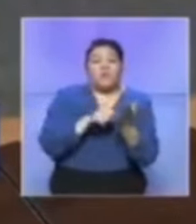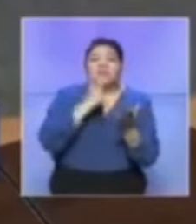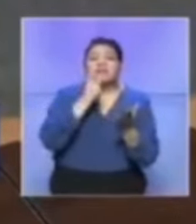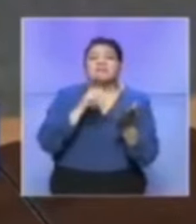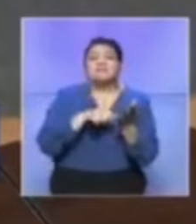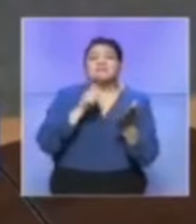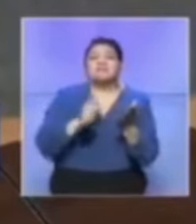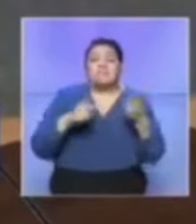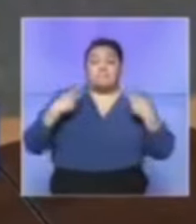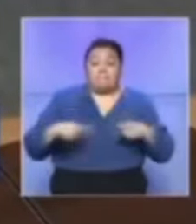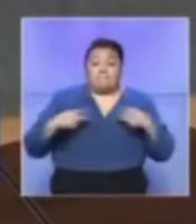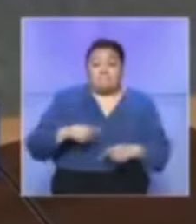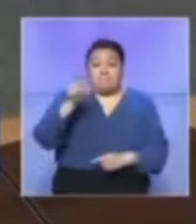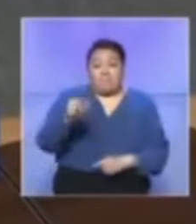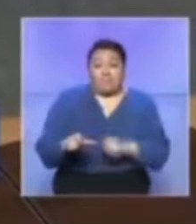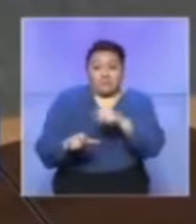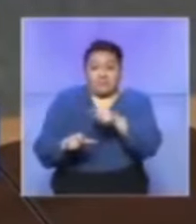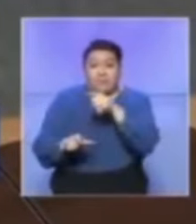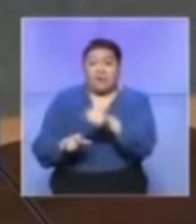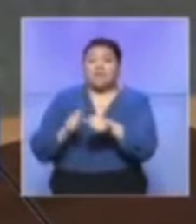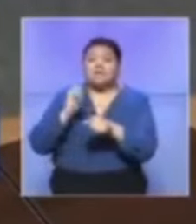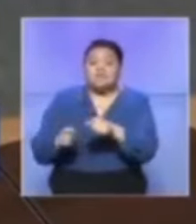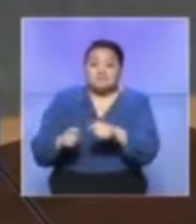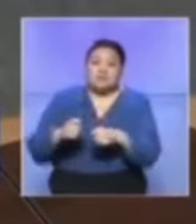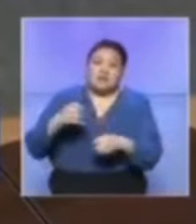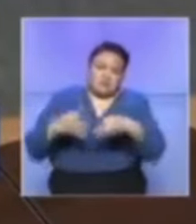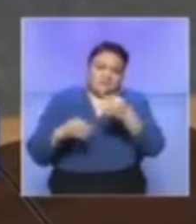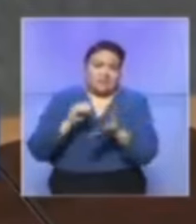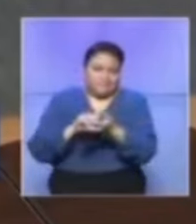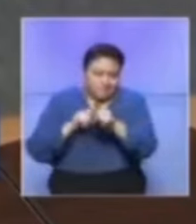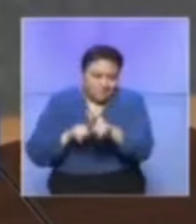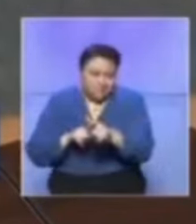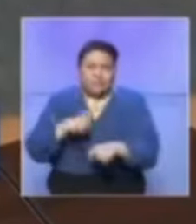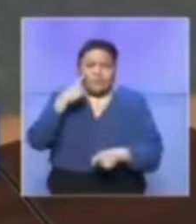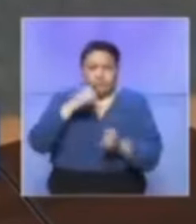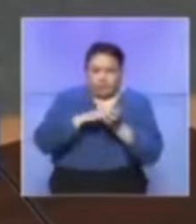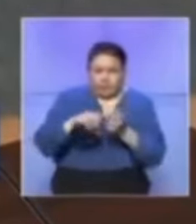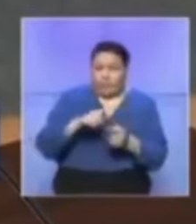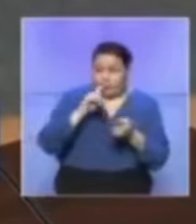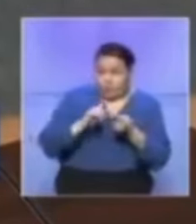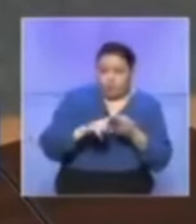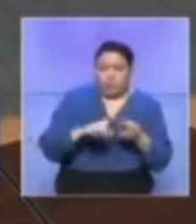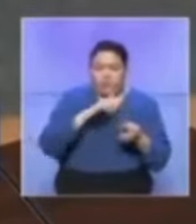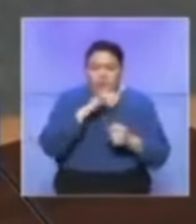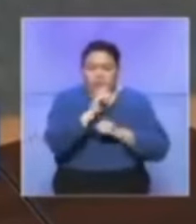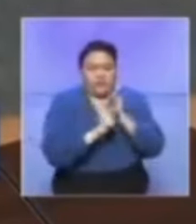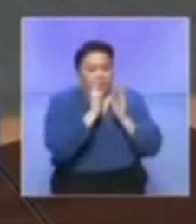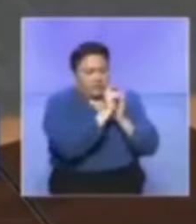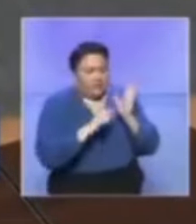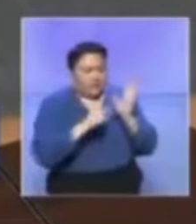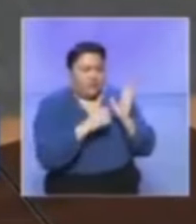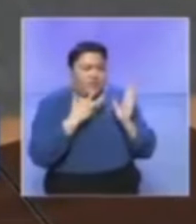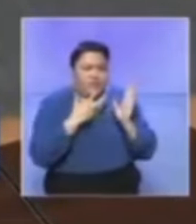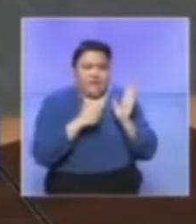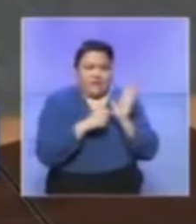para considerar que está sustraído de la acción de la justicia. En primer lugar, se acredita el elemento de carácter normativo porque existen por